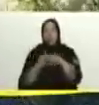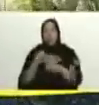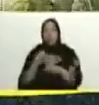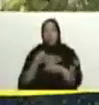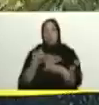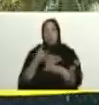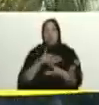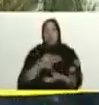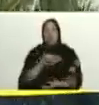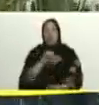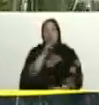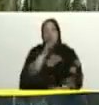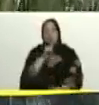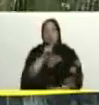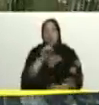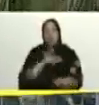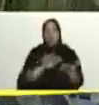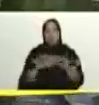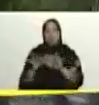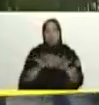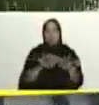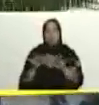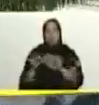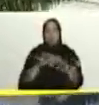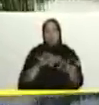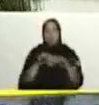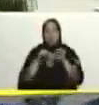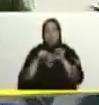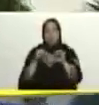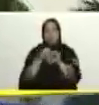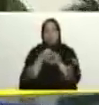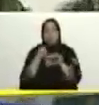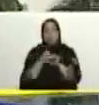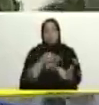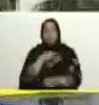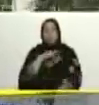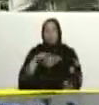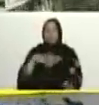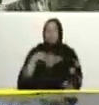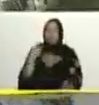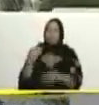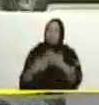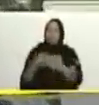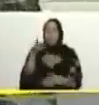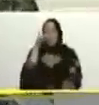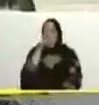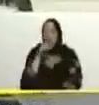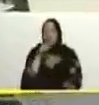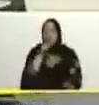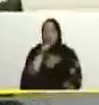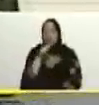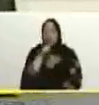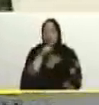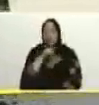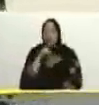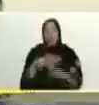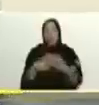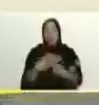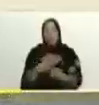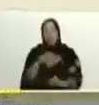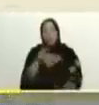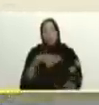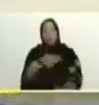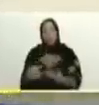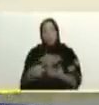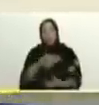que nos toque, prepararnos para seguir derrotándolo año tras año, uno por uno y